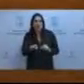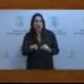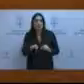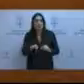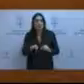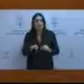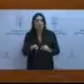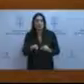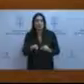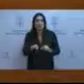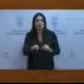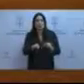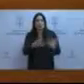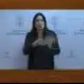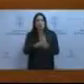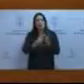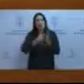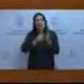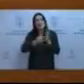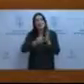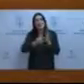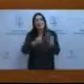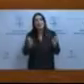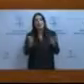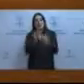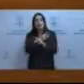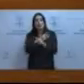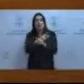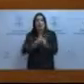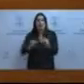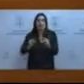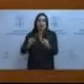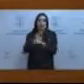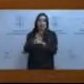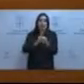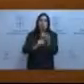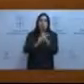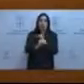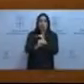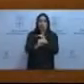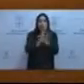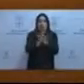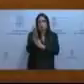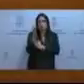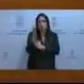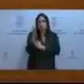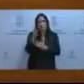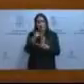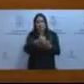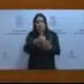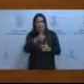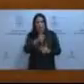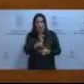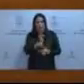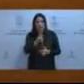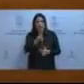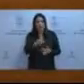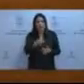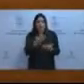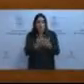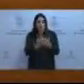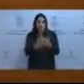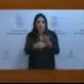imposibilitaría avanzar hacia un sistema de seguridad social financieramente estable. Cabe destacar también que dicha proposición no de